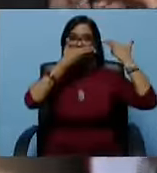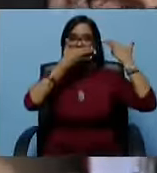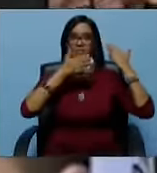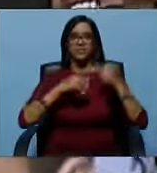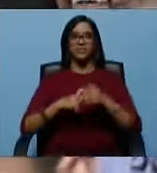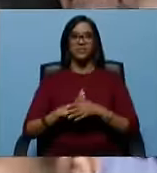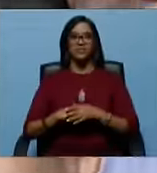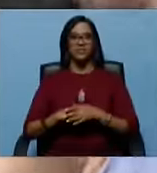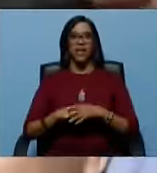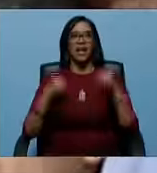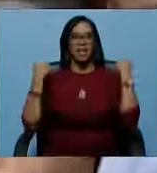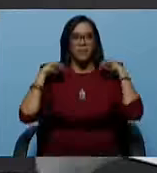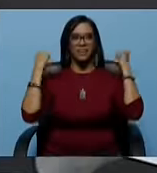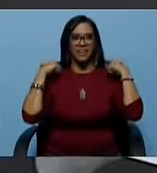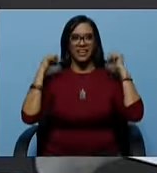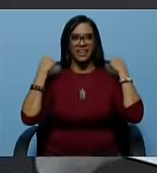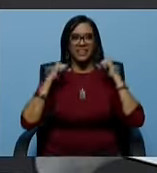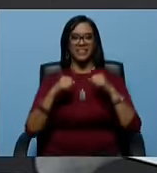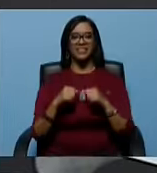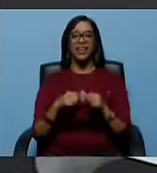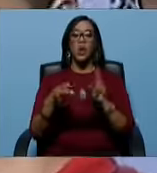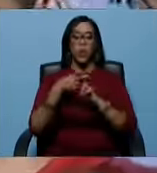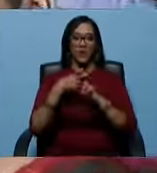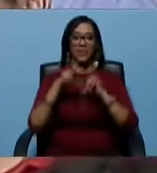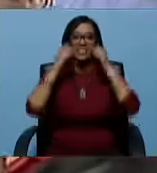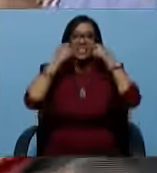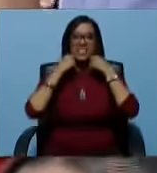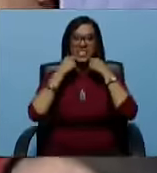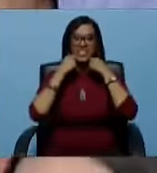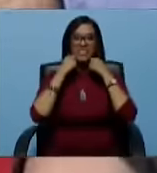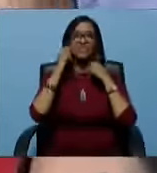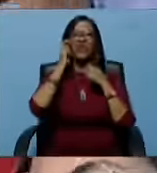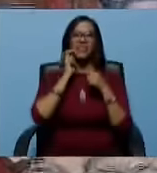¿De qué ensayábale? Numeral, sayona.